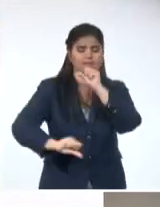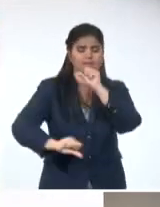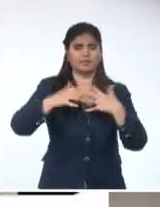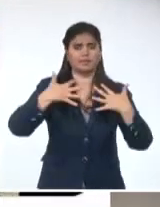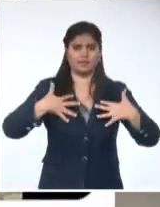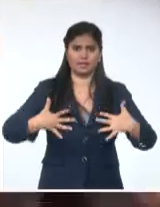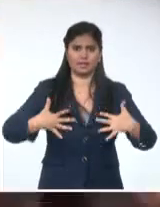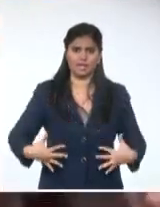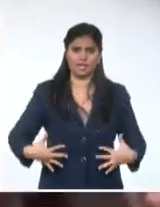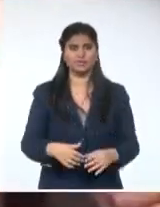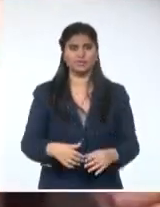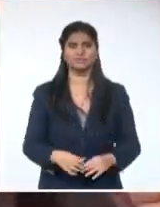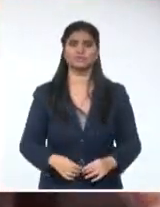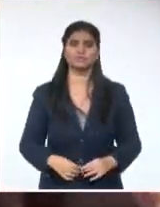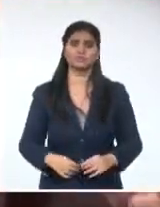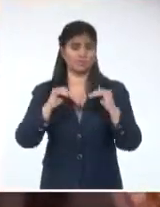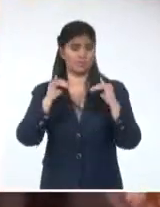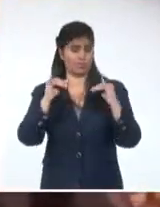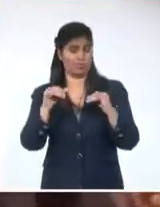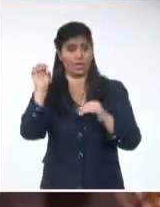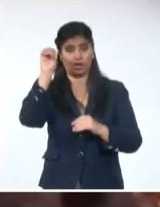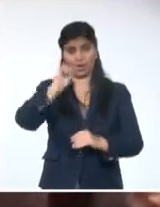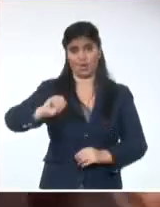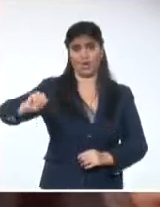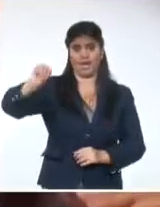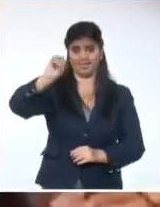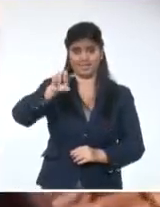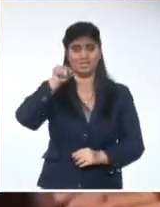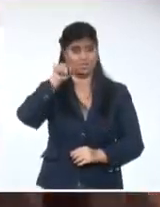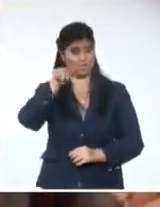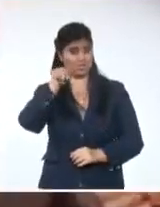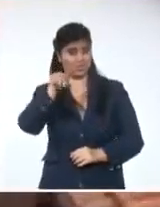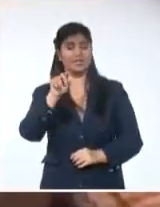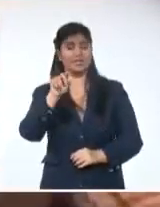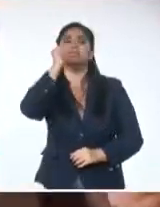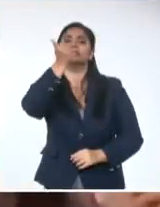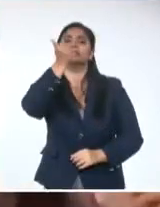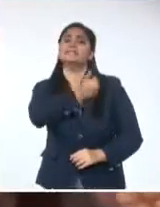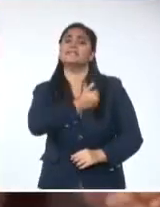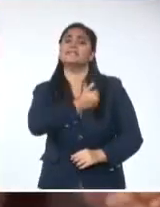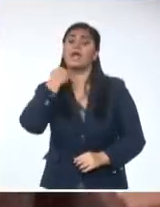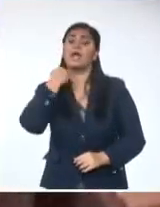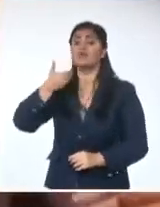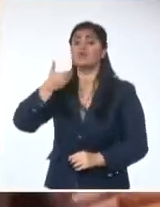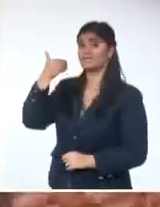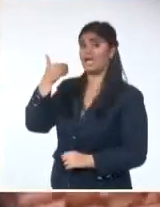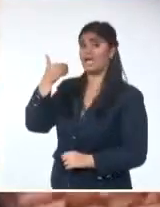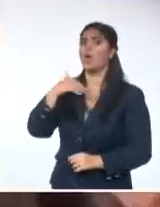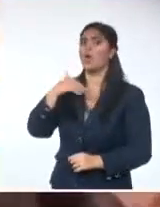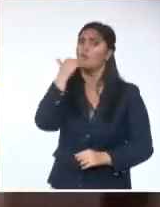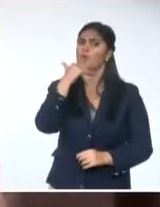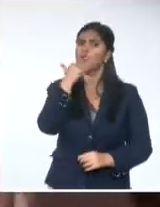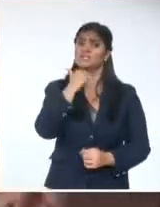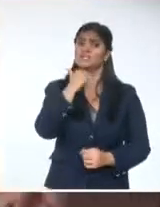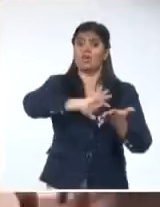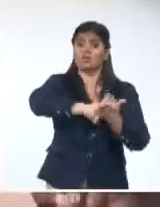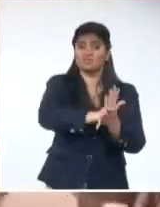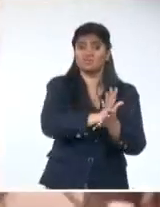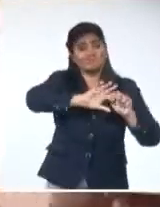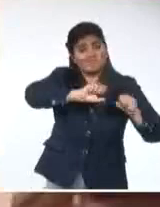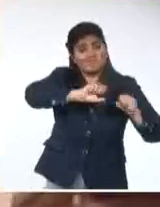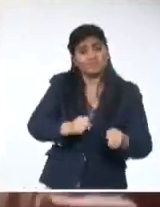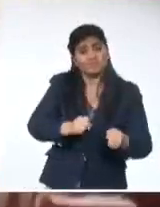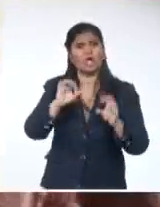seis militares según un informe de la defensoría del pueblo desde diciembre último la represión policial produjo la muerte de 60 personas